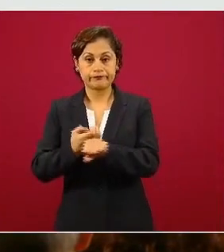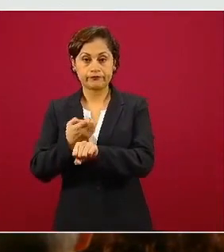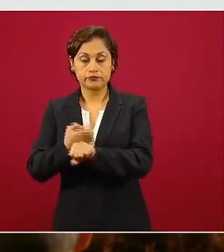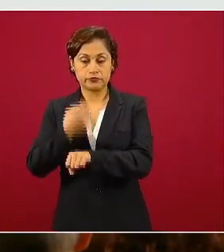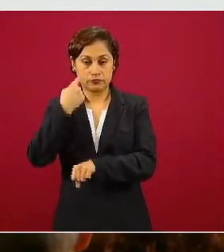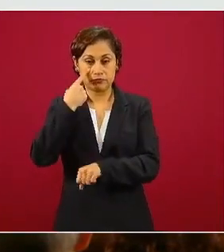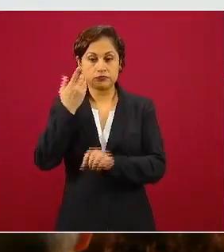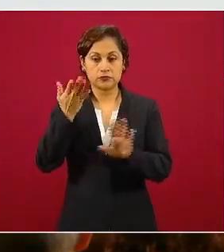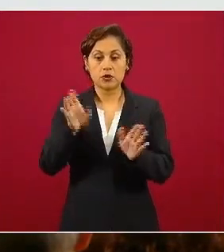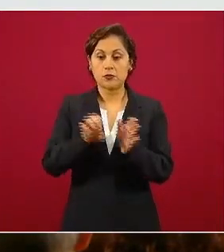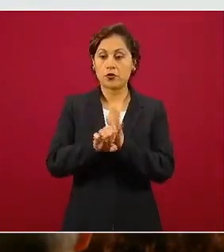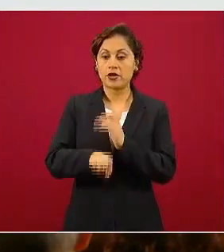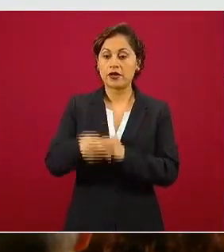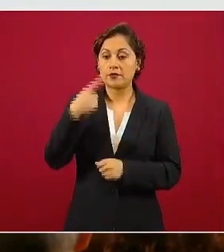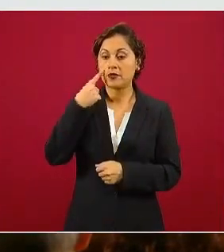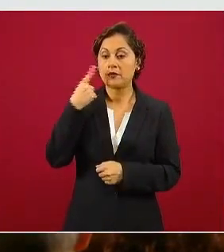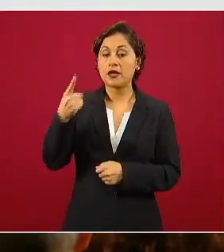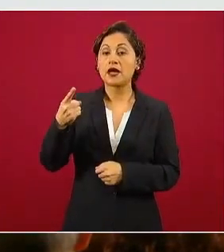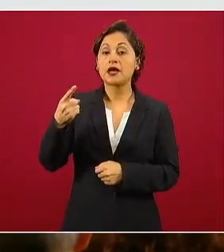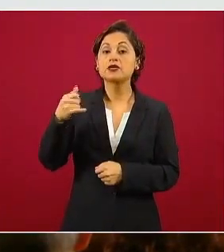encontrar uno, aquí mire, Yucatán,